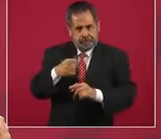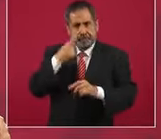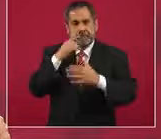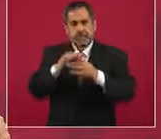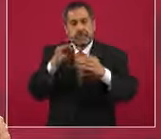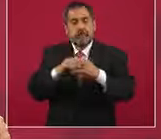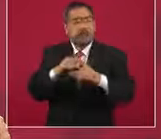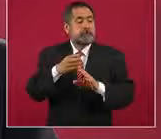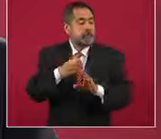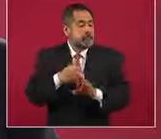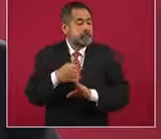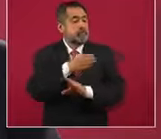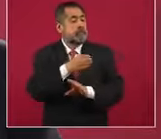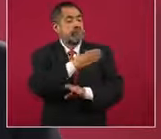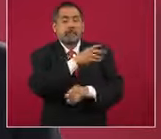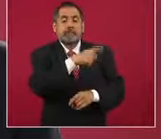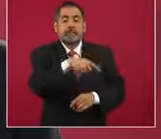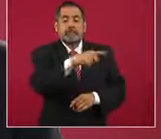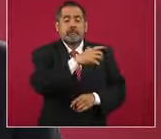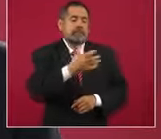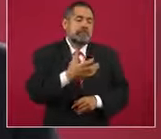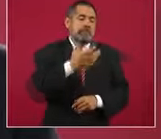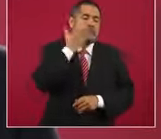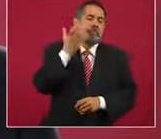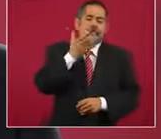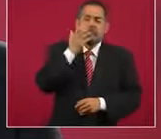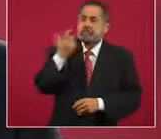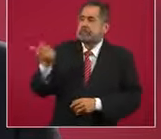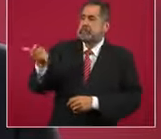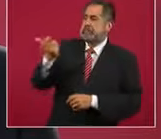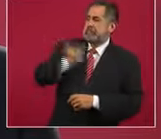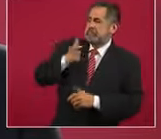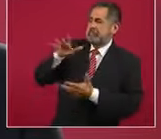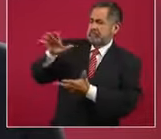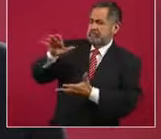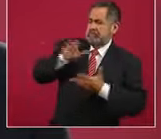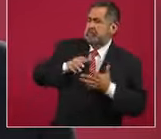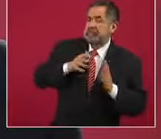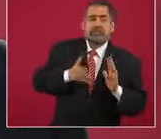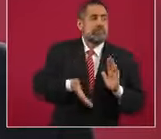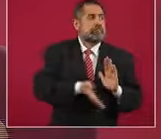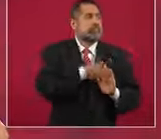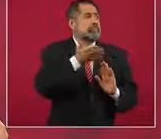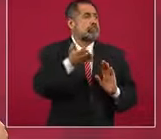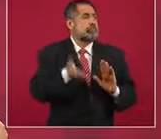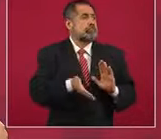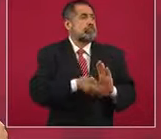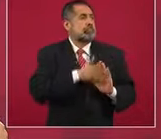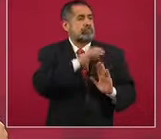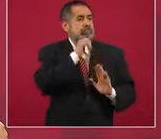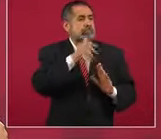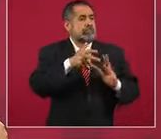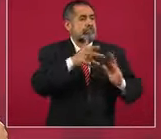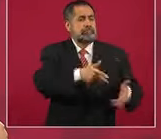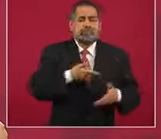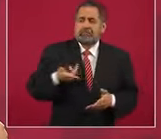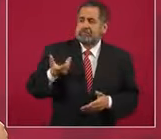que estaban acostumbrados a hacer obras y hacer su agosto,